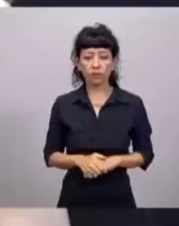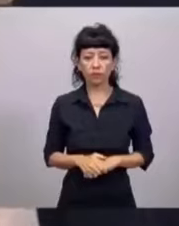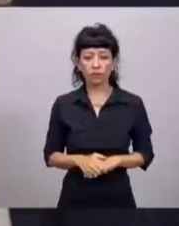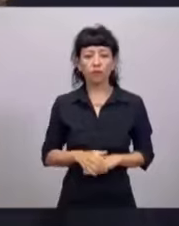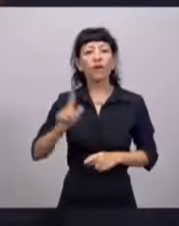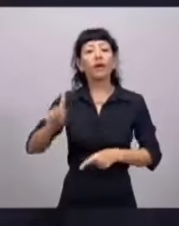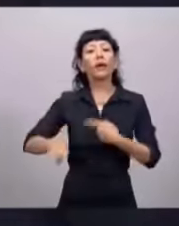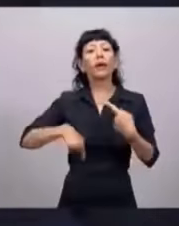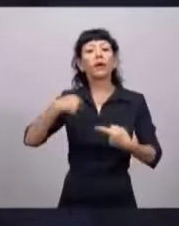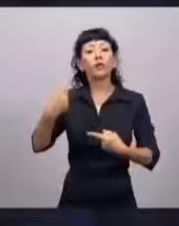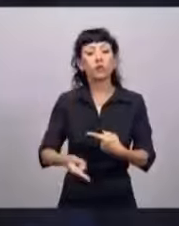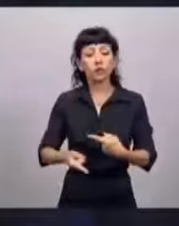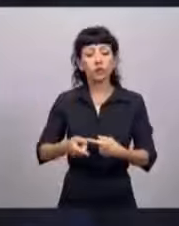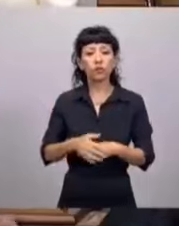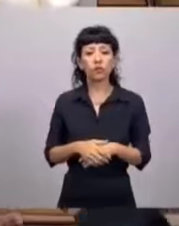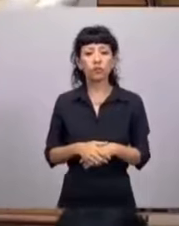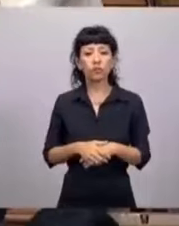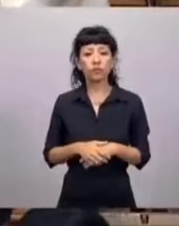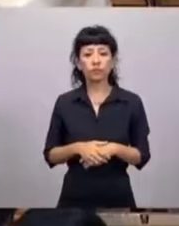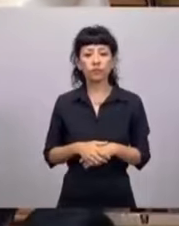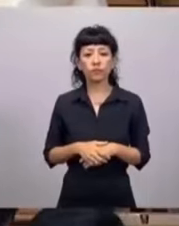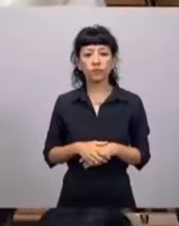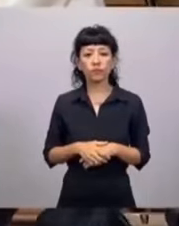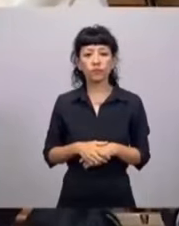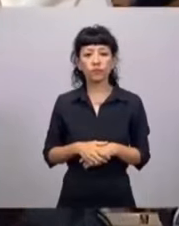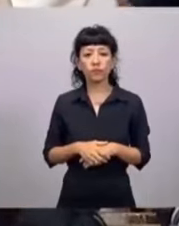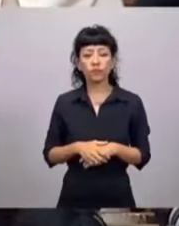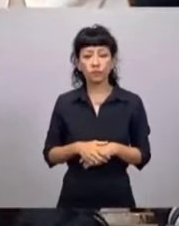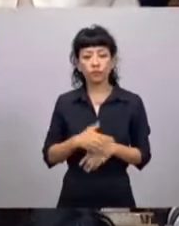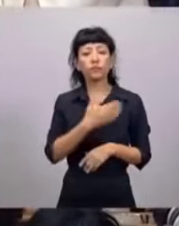A continuación, queda a cargo de la